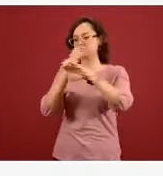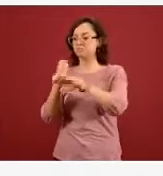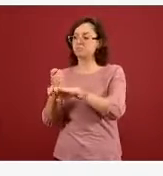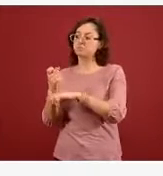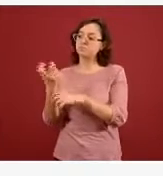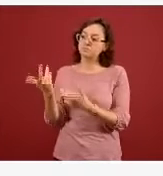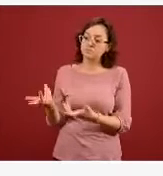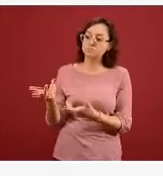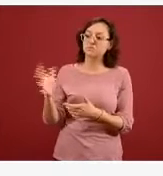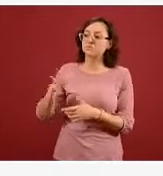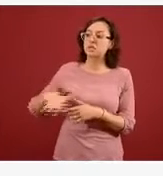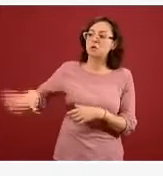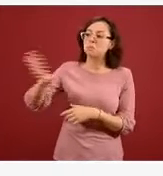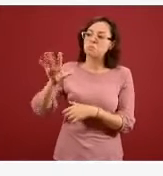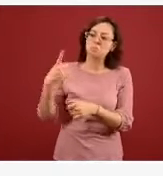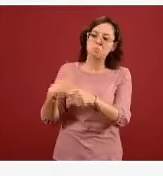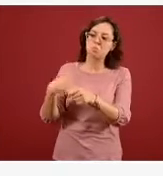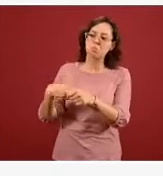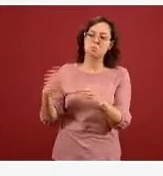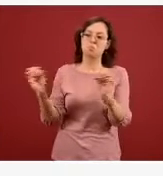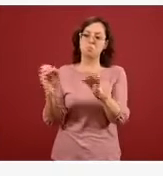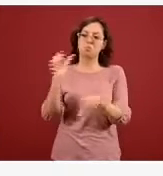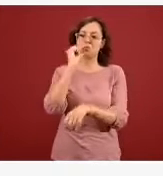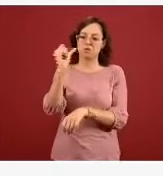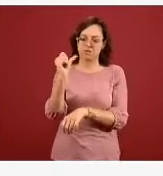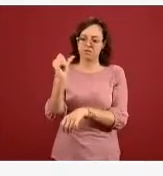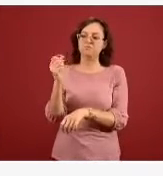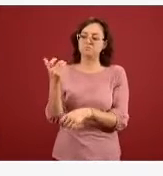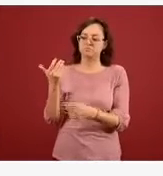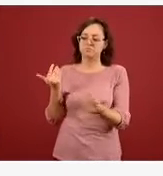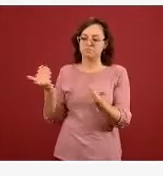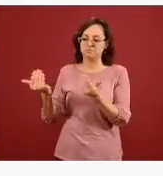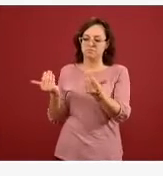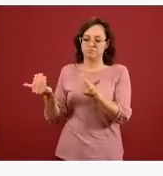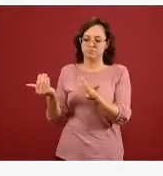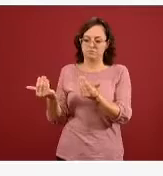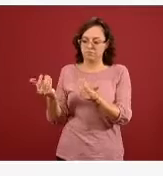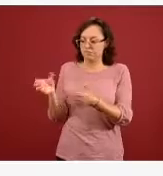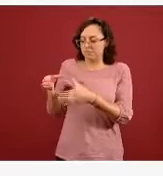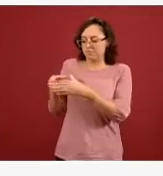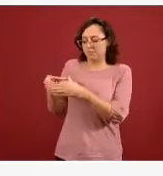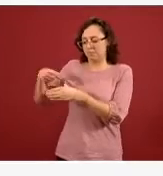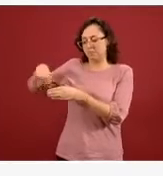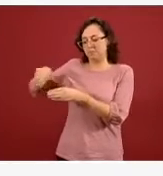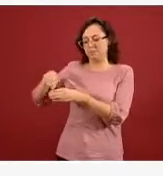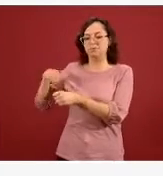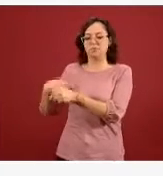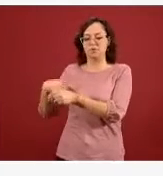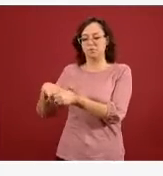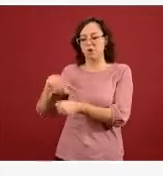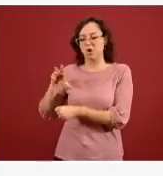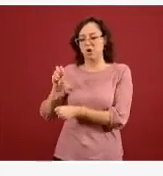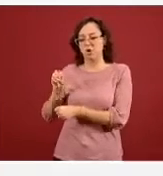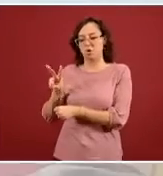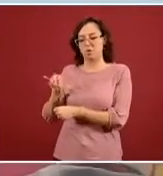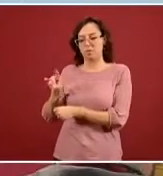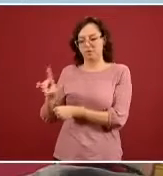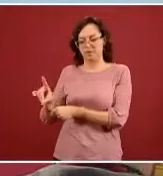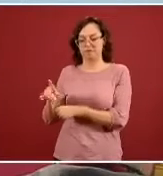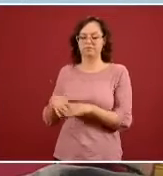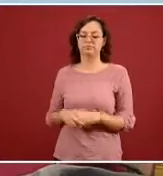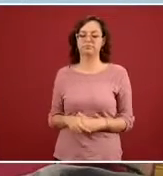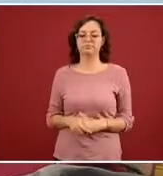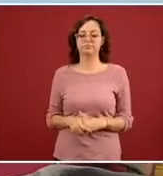de que solo una pequeña proporción tienen COVID. Es decir, todo el resto están saludables y hasta el momento no han